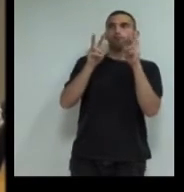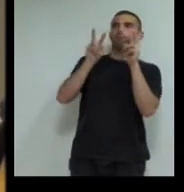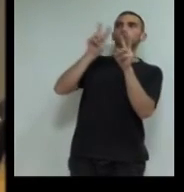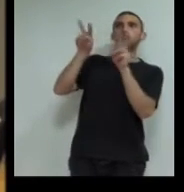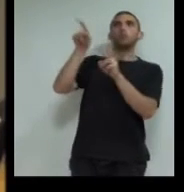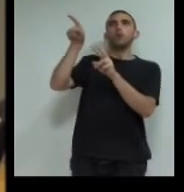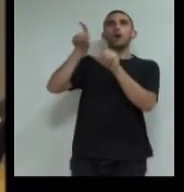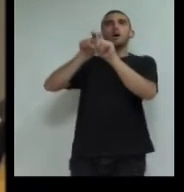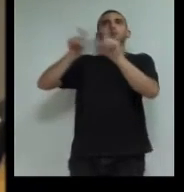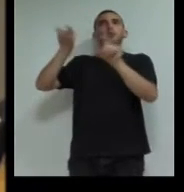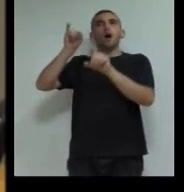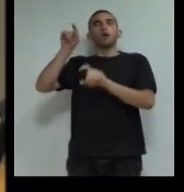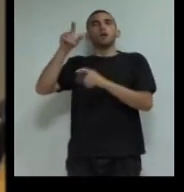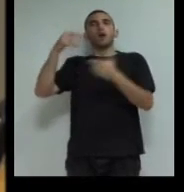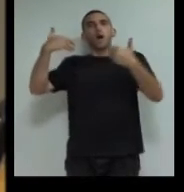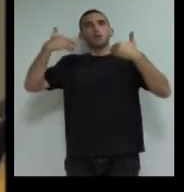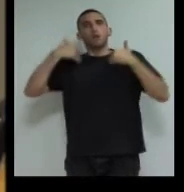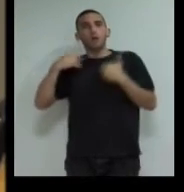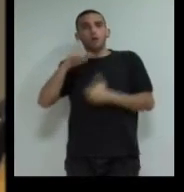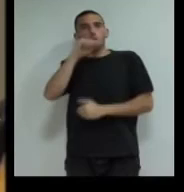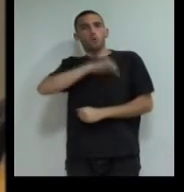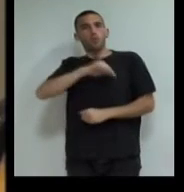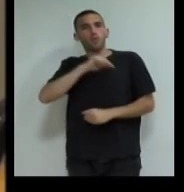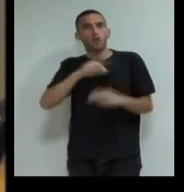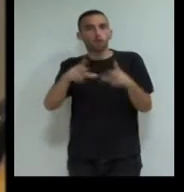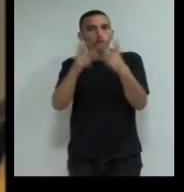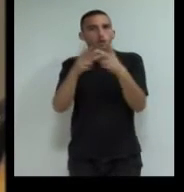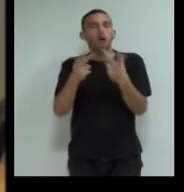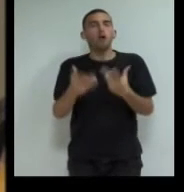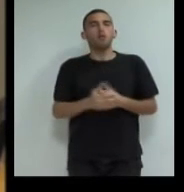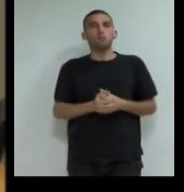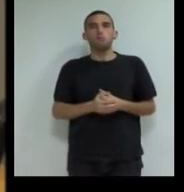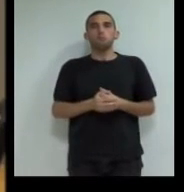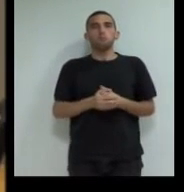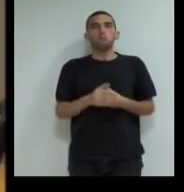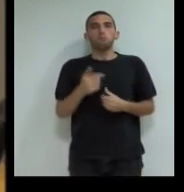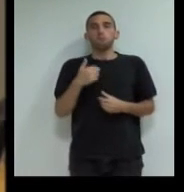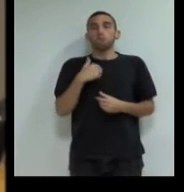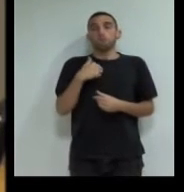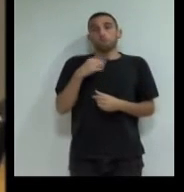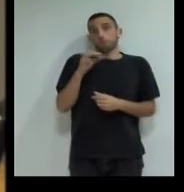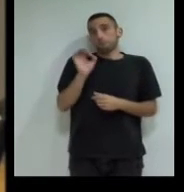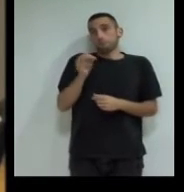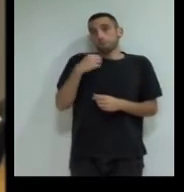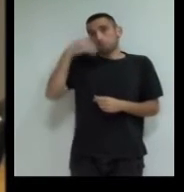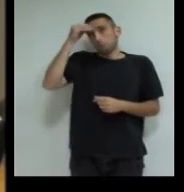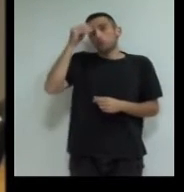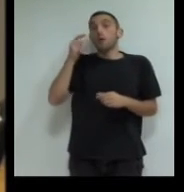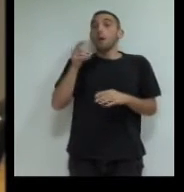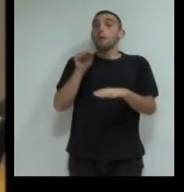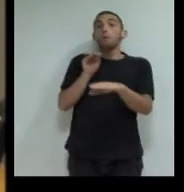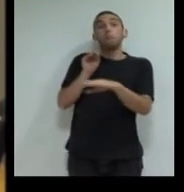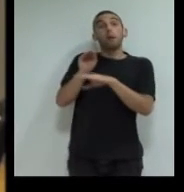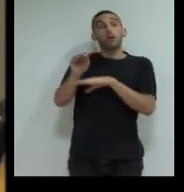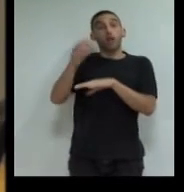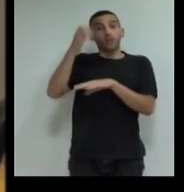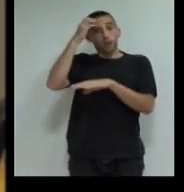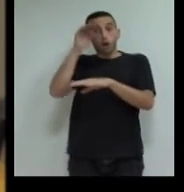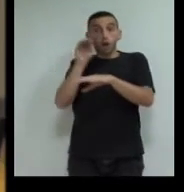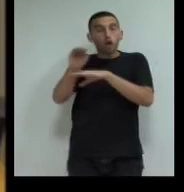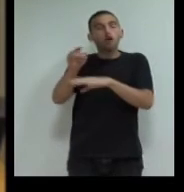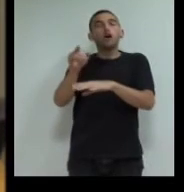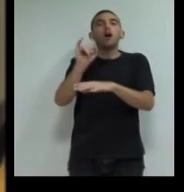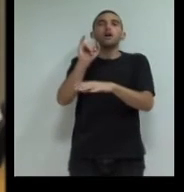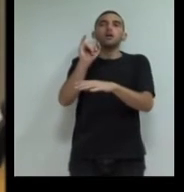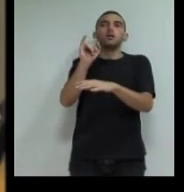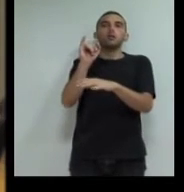responsabilidad y en ese sentido. Y la verdad que está genial el tema del patrocinio, o sea, pero no deja de ser un modelo. Y